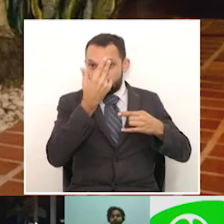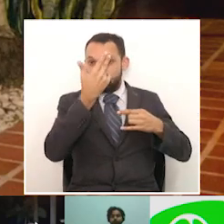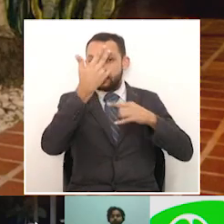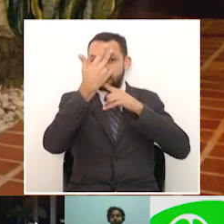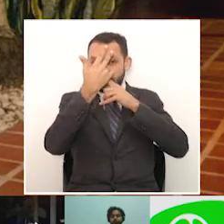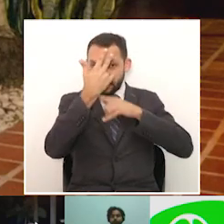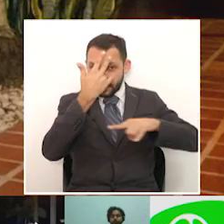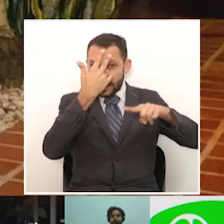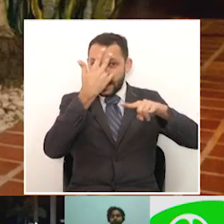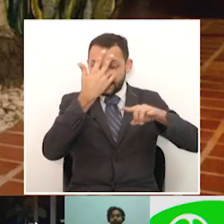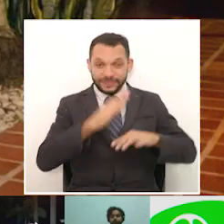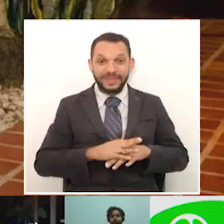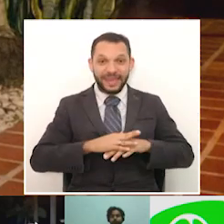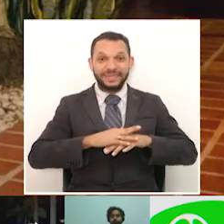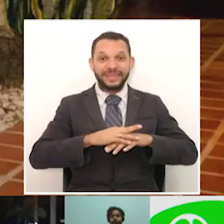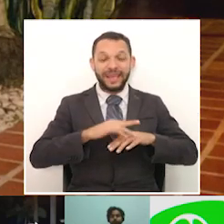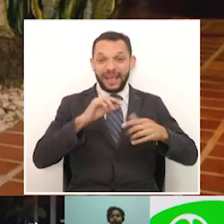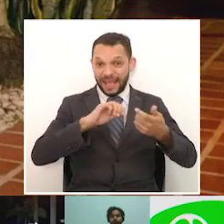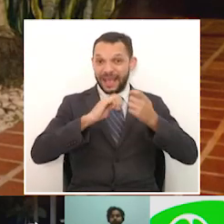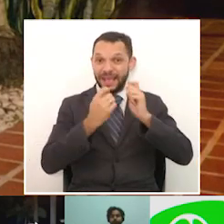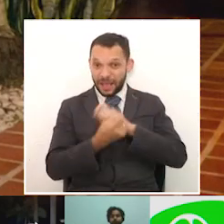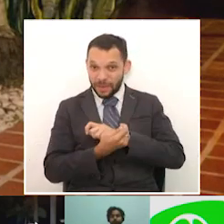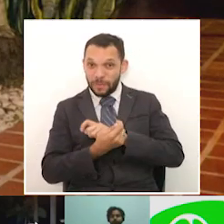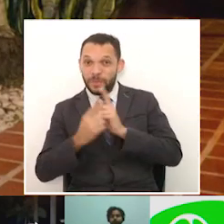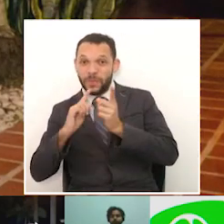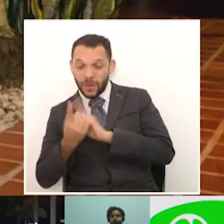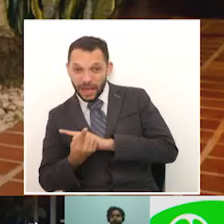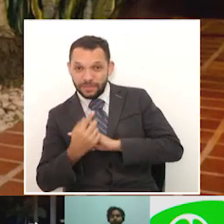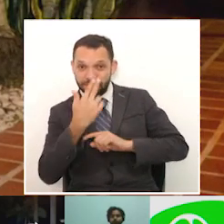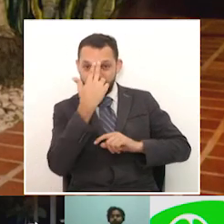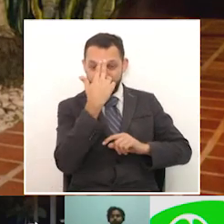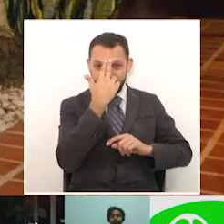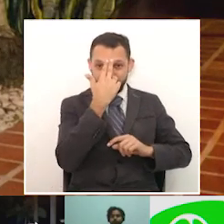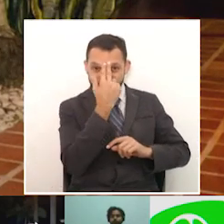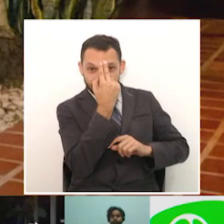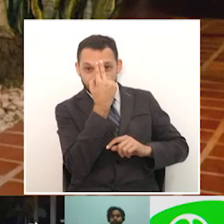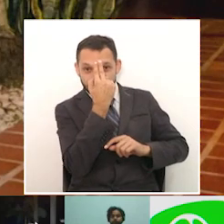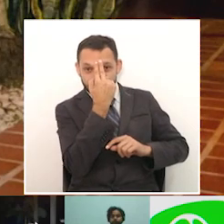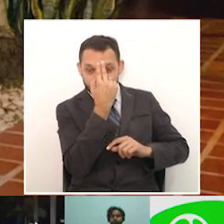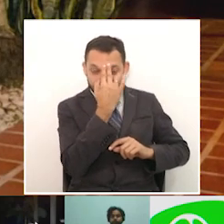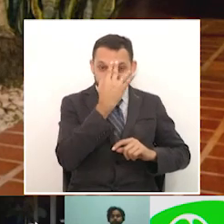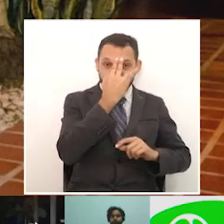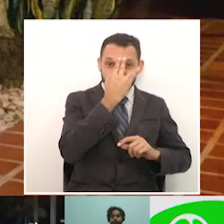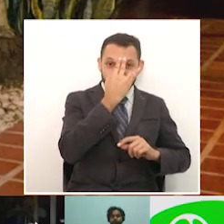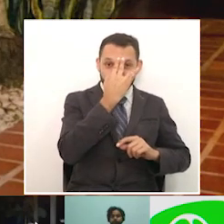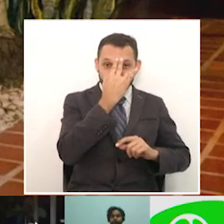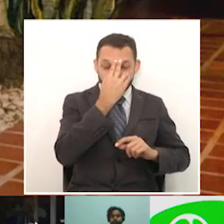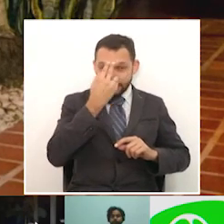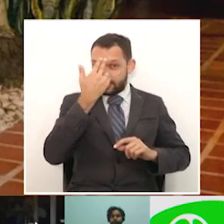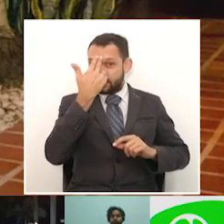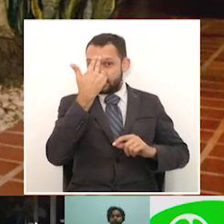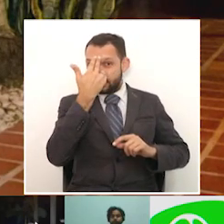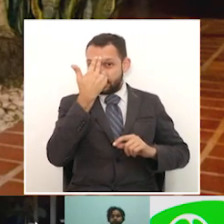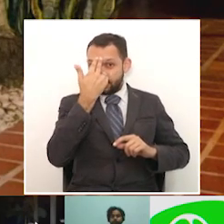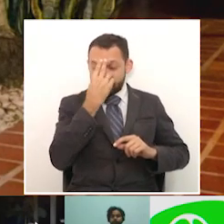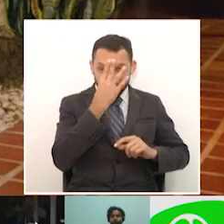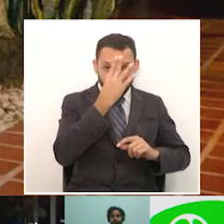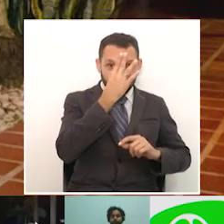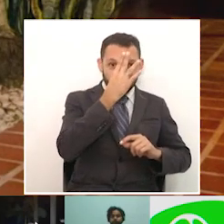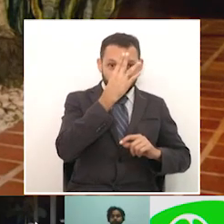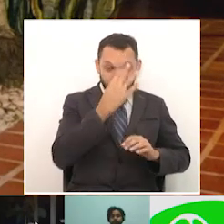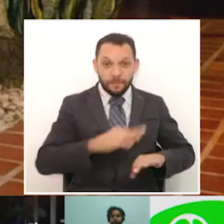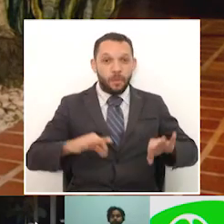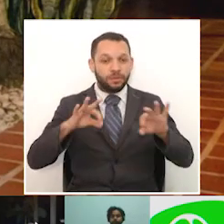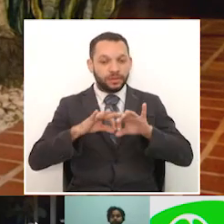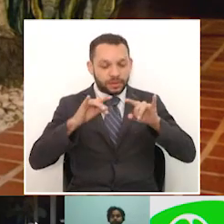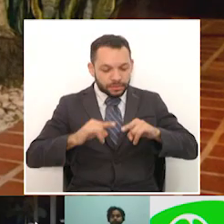cerrar, sostener y exhalar por el lado izquierdo. Muy importante para